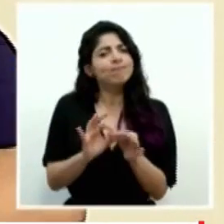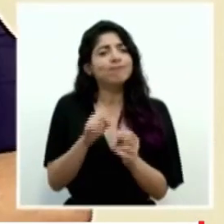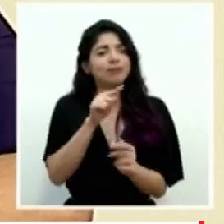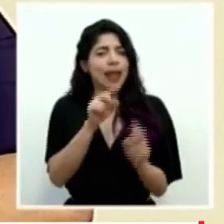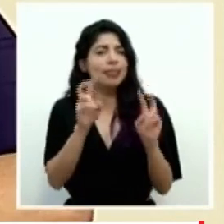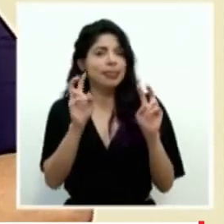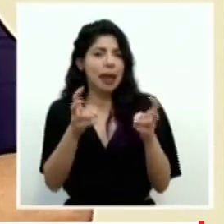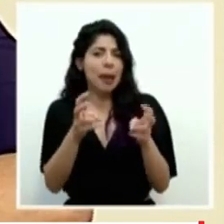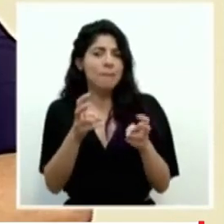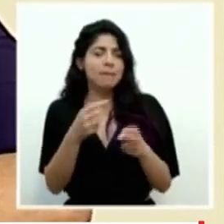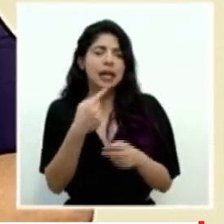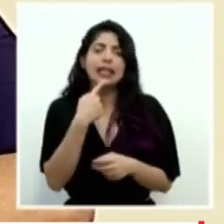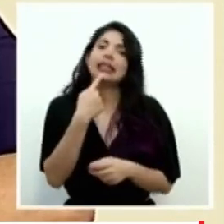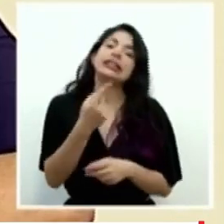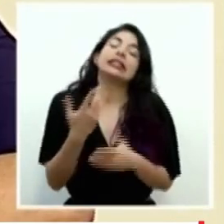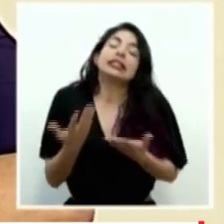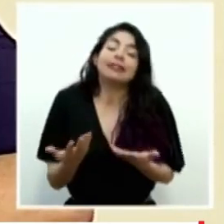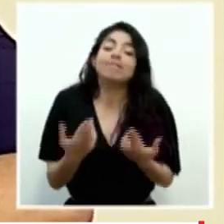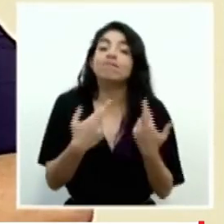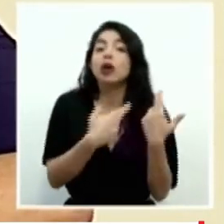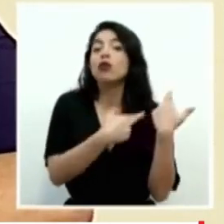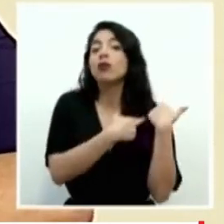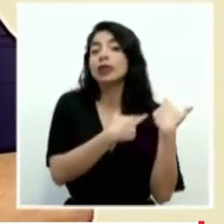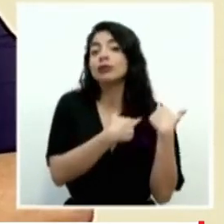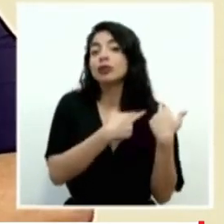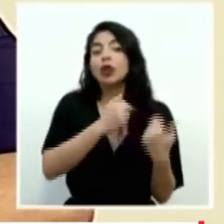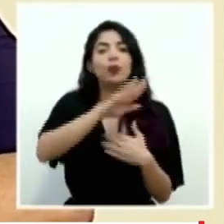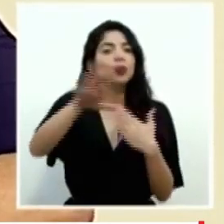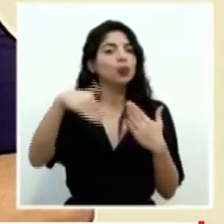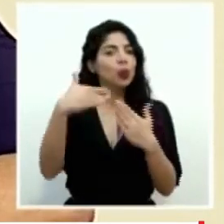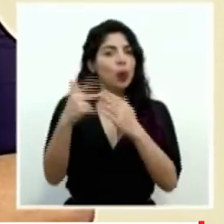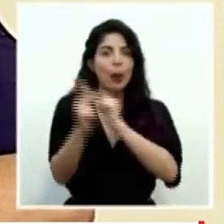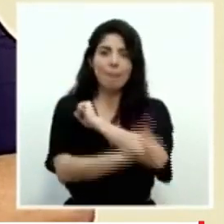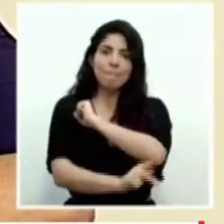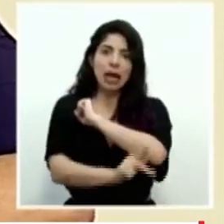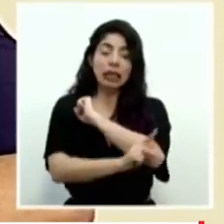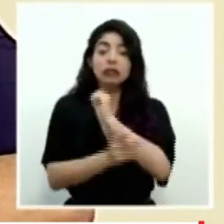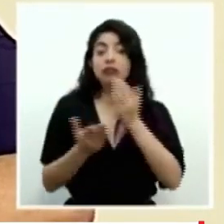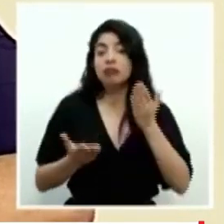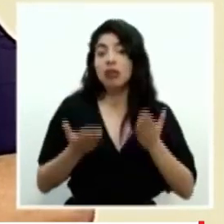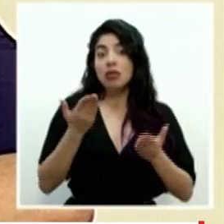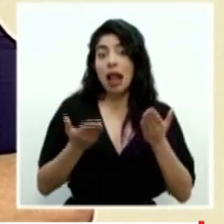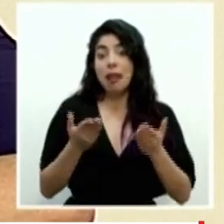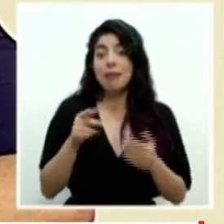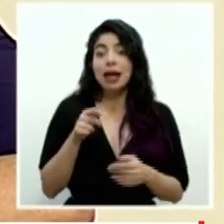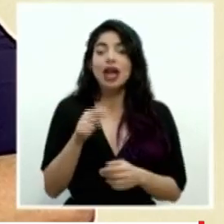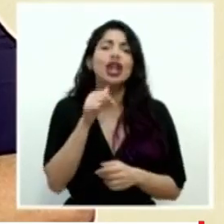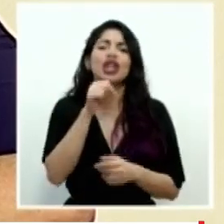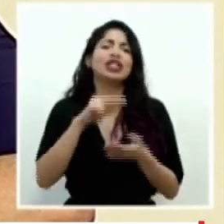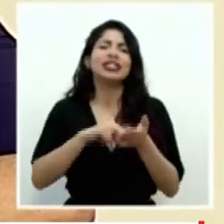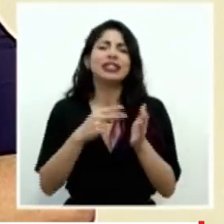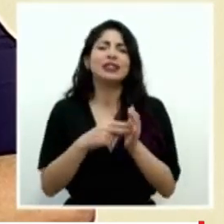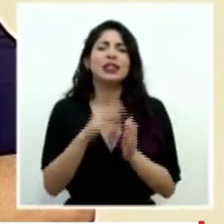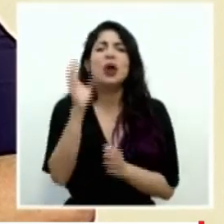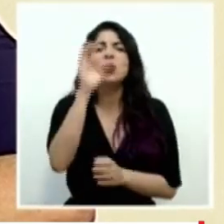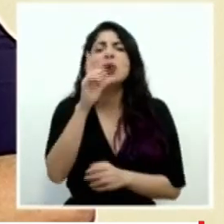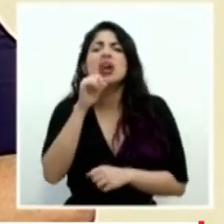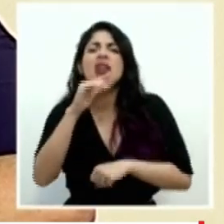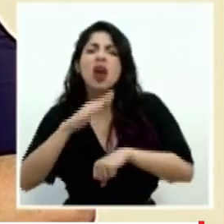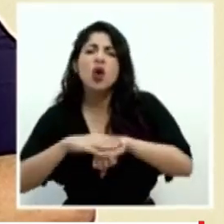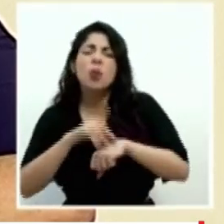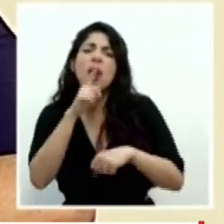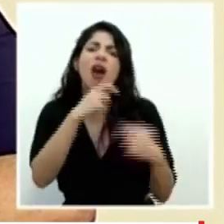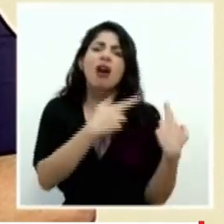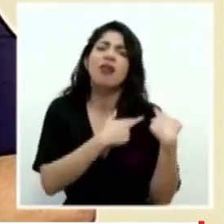con este tema, decirle que es una responsabilidad de todo el país. Quizás en esto no se trata de buscar ni culpables